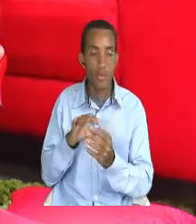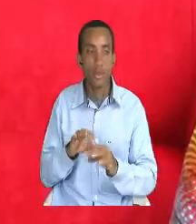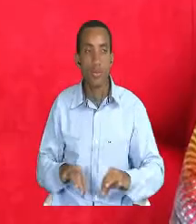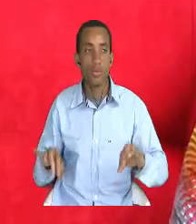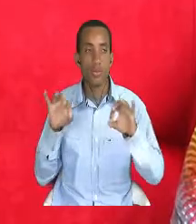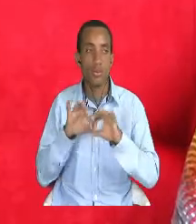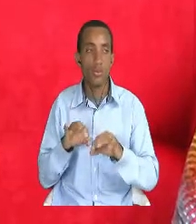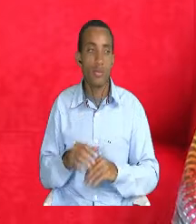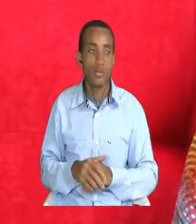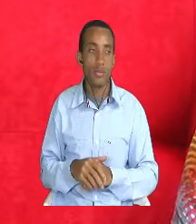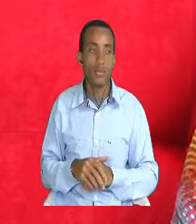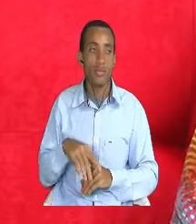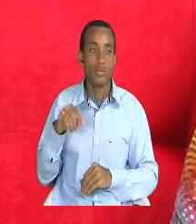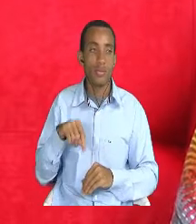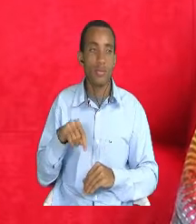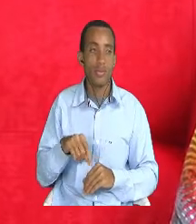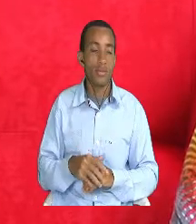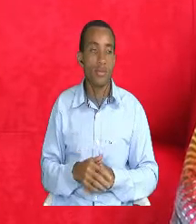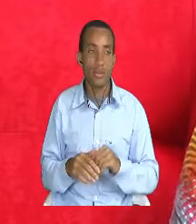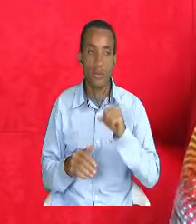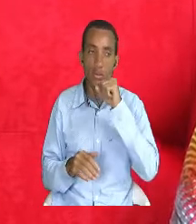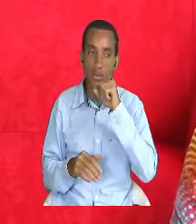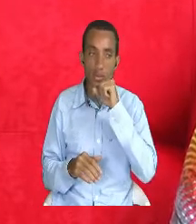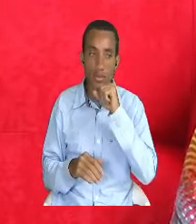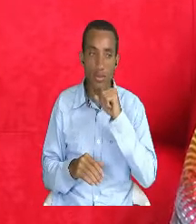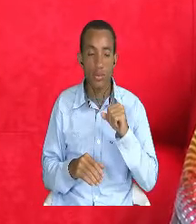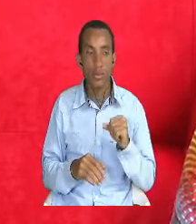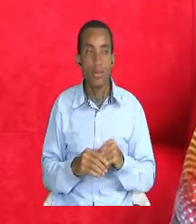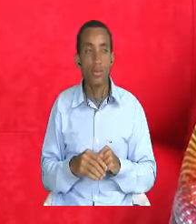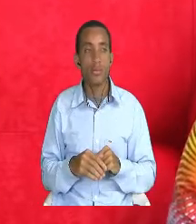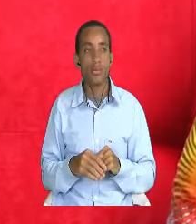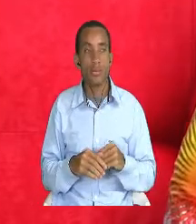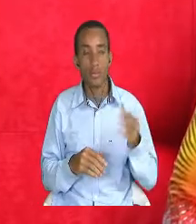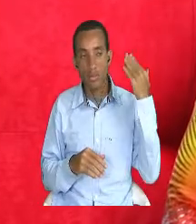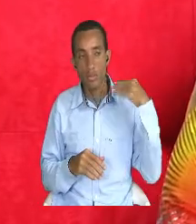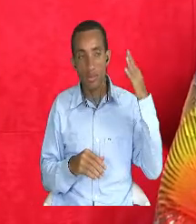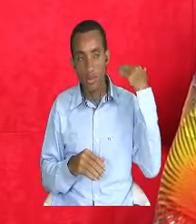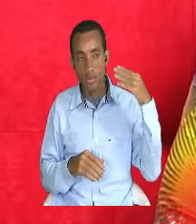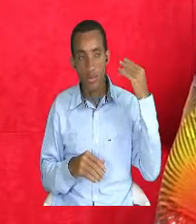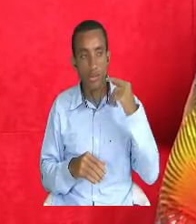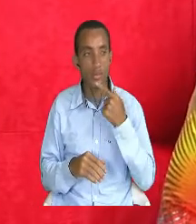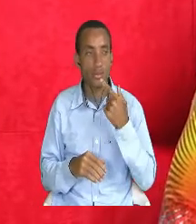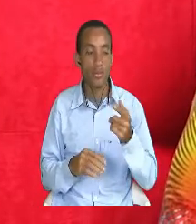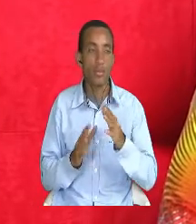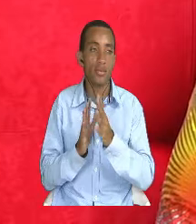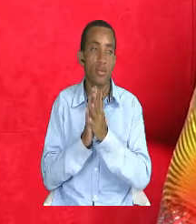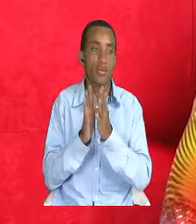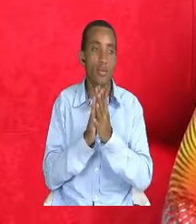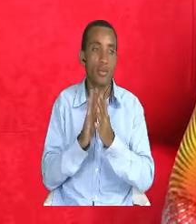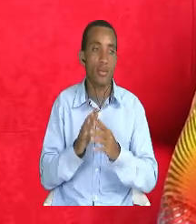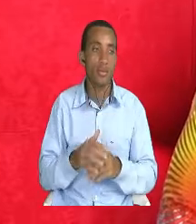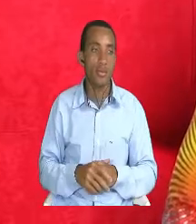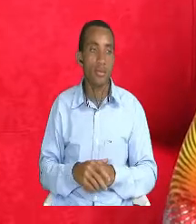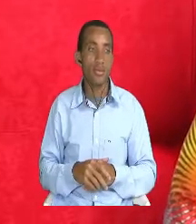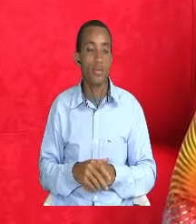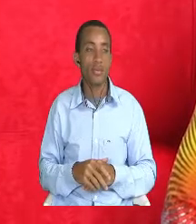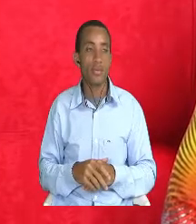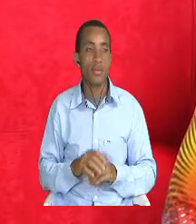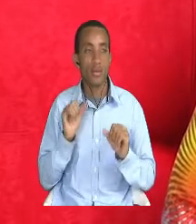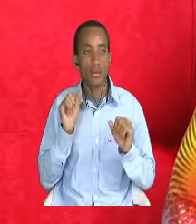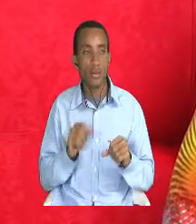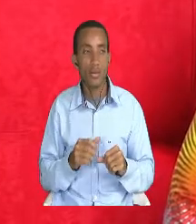programa. Sí, en Barranca Bermeja, pues como llevo diciéndolo hace un tiempo, hace mucho tiempo lo estoy diciendo, incluso cuando tenía la oportunidad